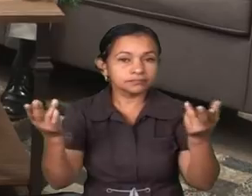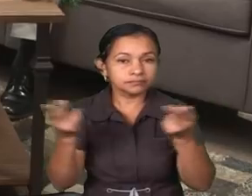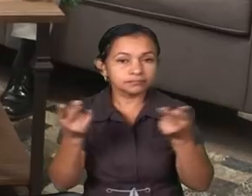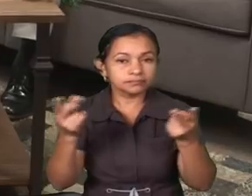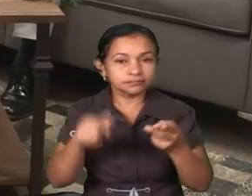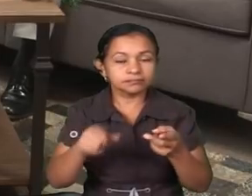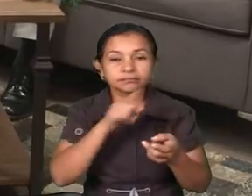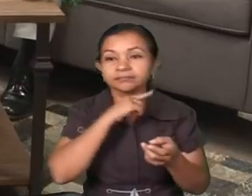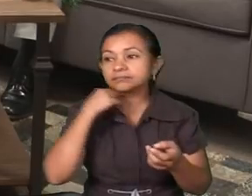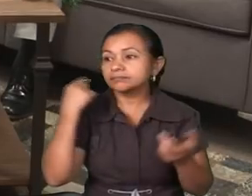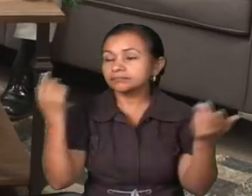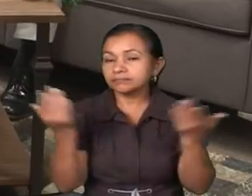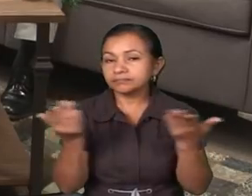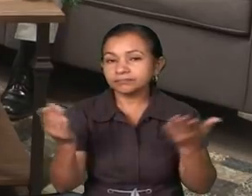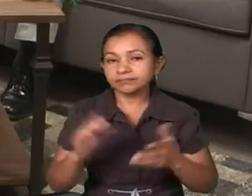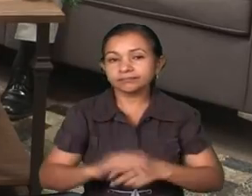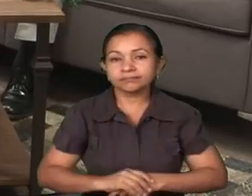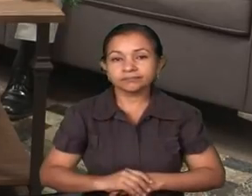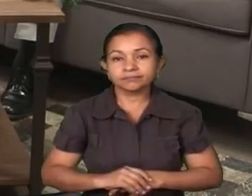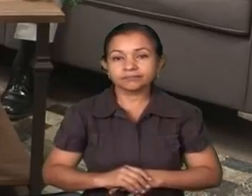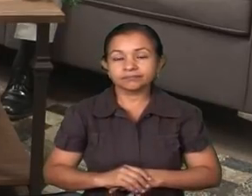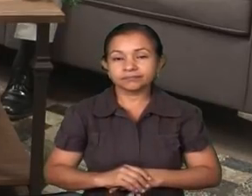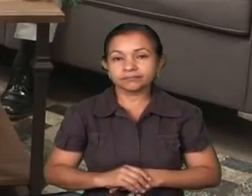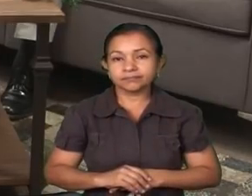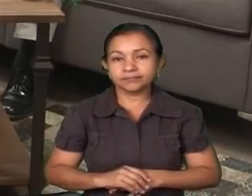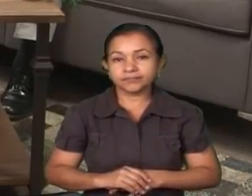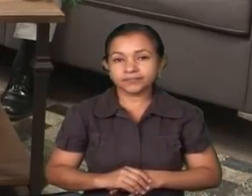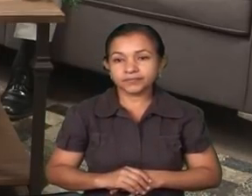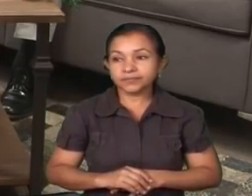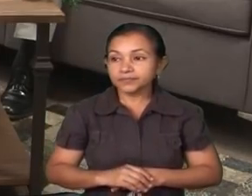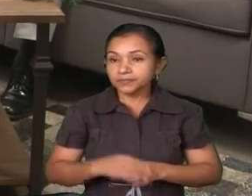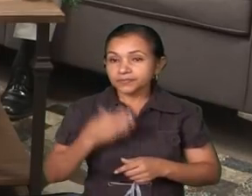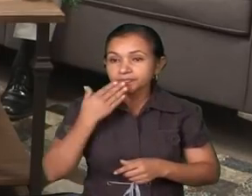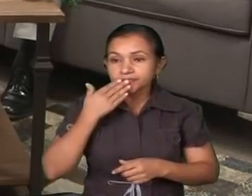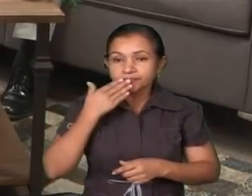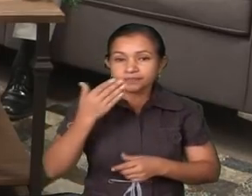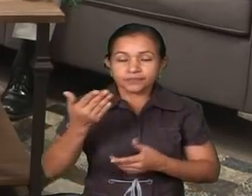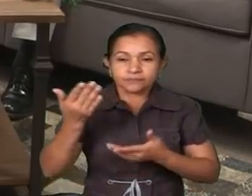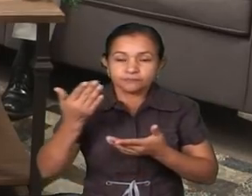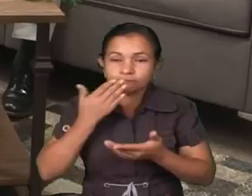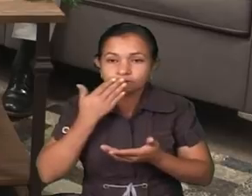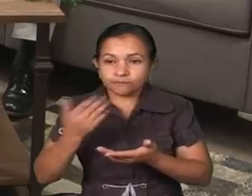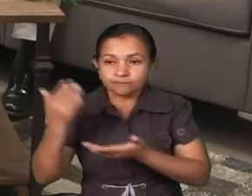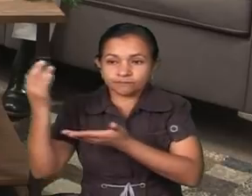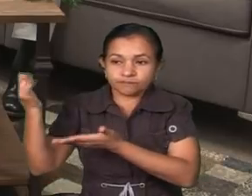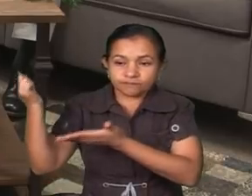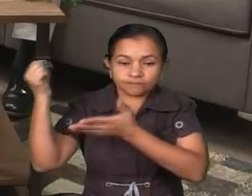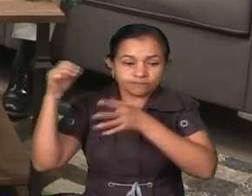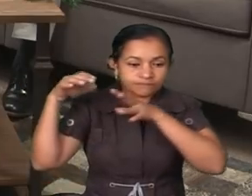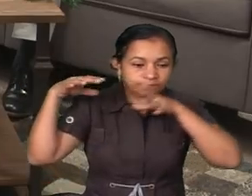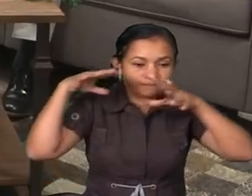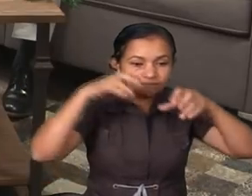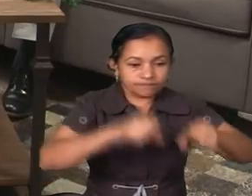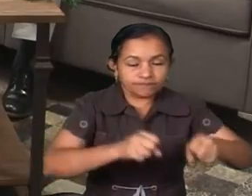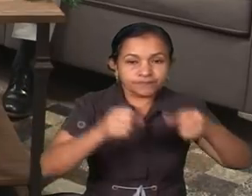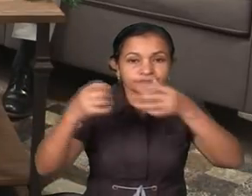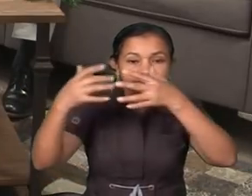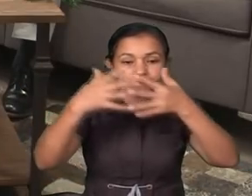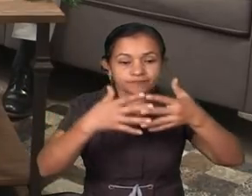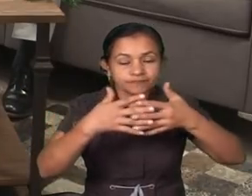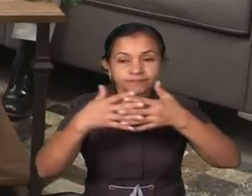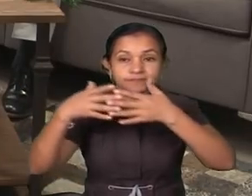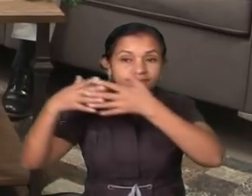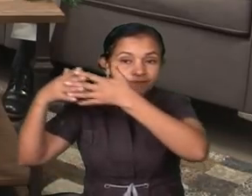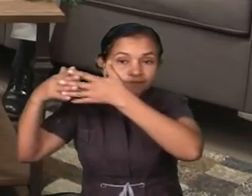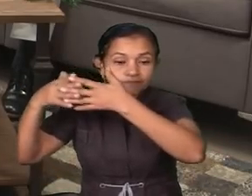realidad nosotros? Bueno, este injerencismo de ahora de Estados Unidos en